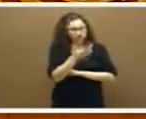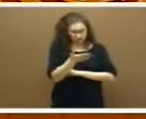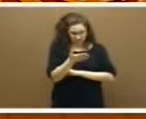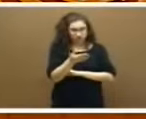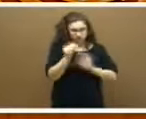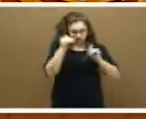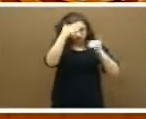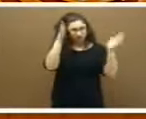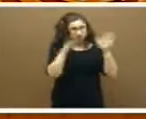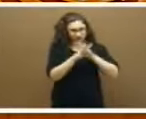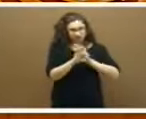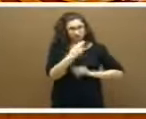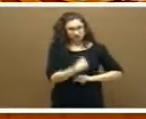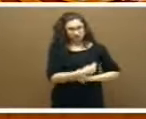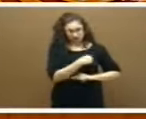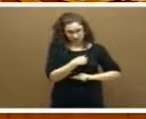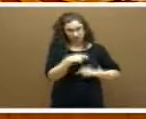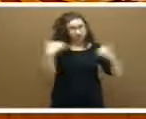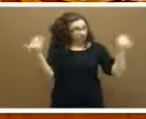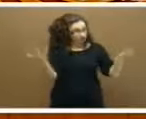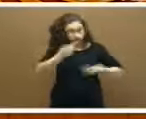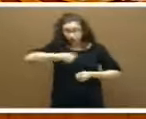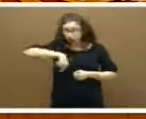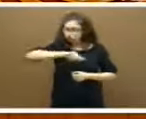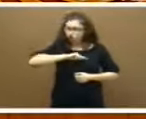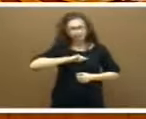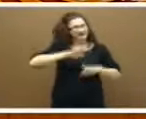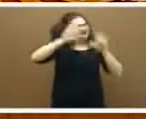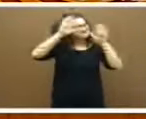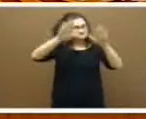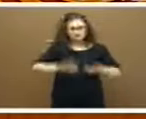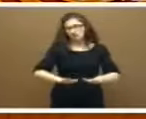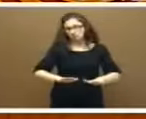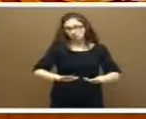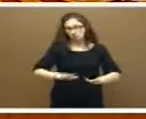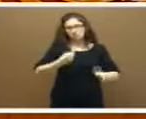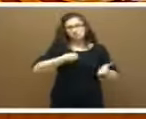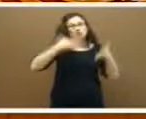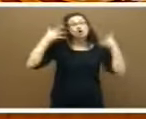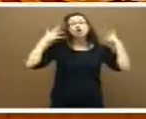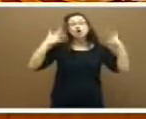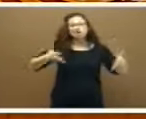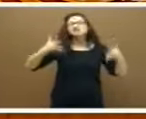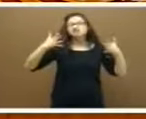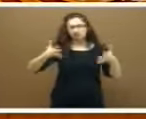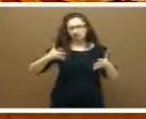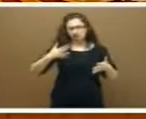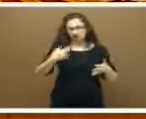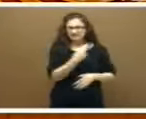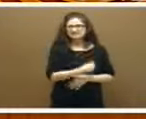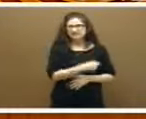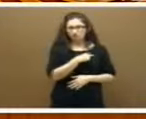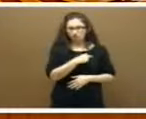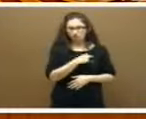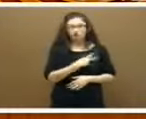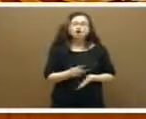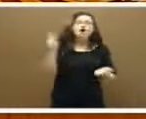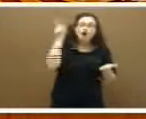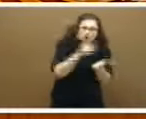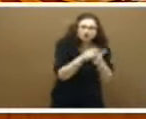asistencia sanitaria. Por lo tanto, desde luego, nosotros estamos a favor de reactivar esos consejos de salud porque nos parece una herramienta